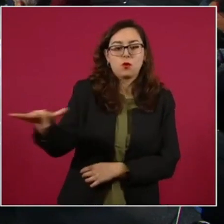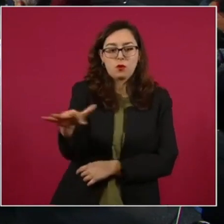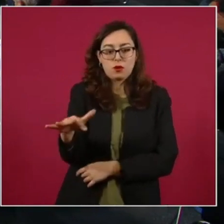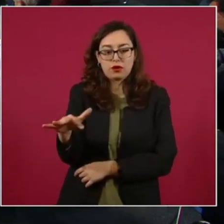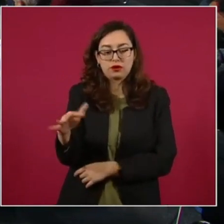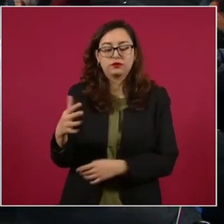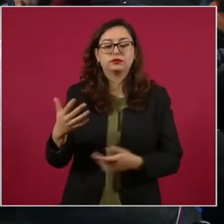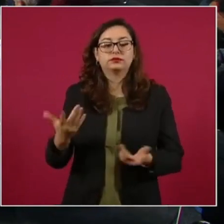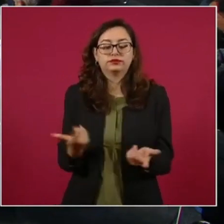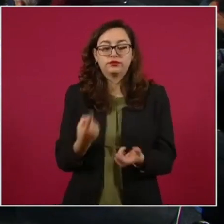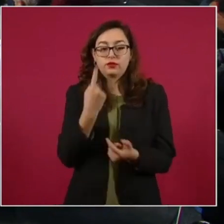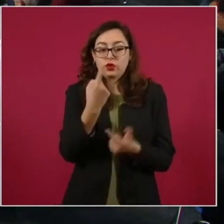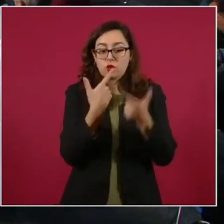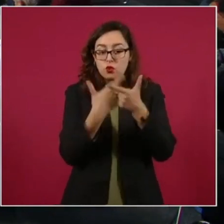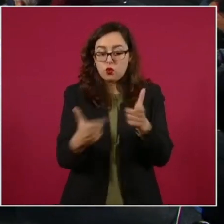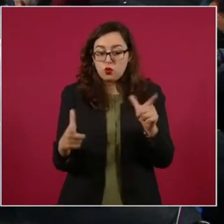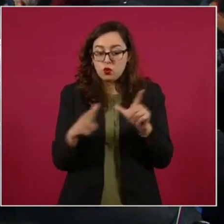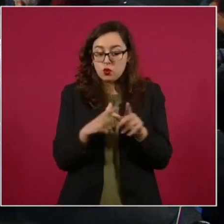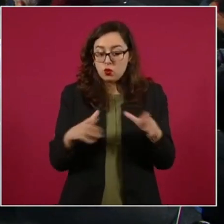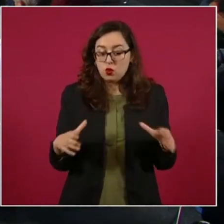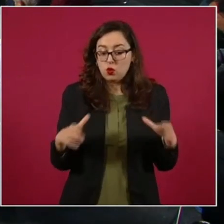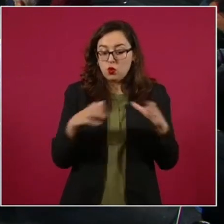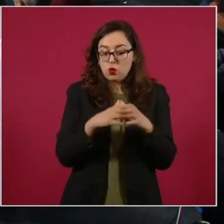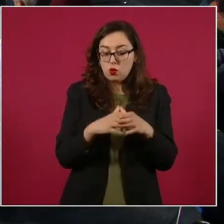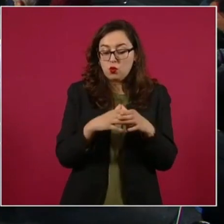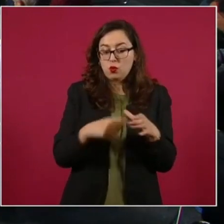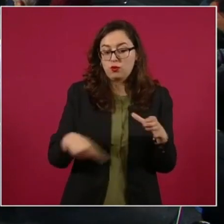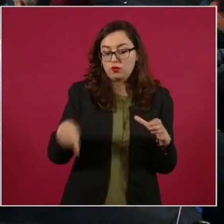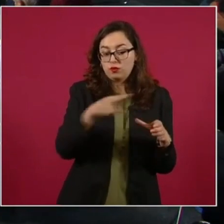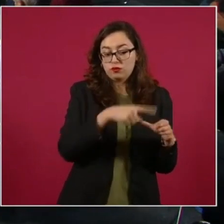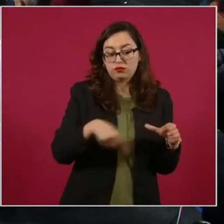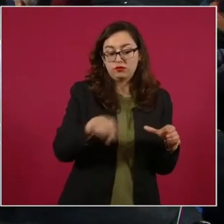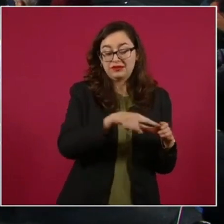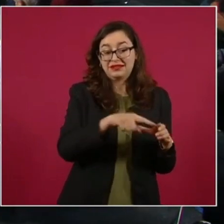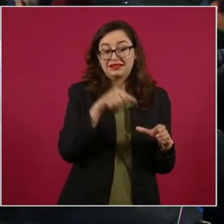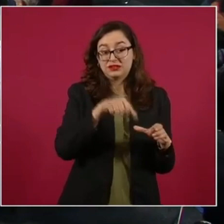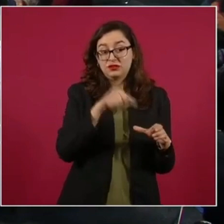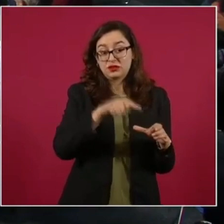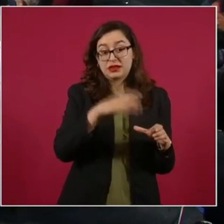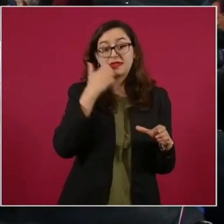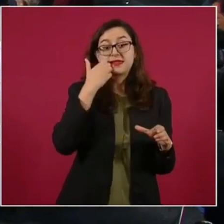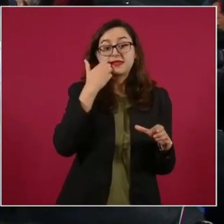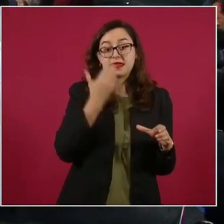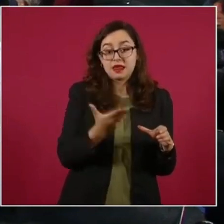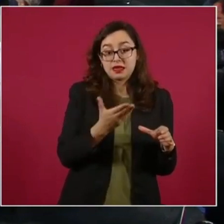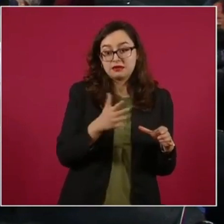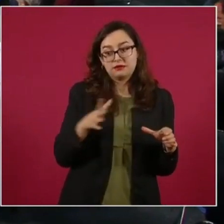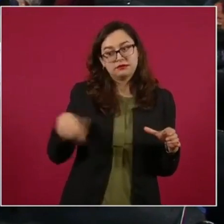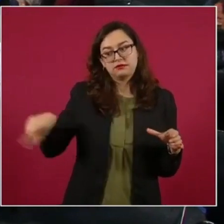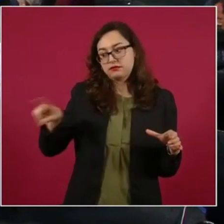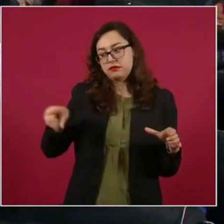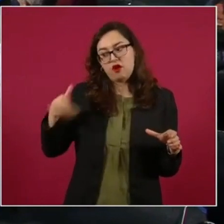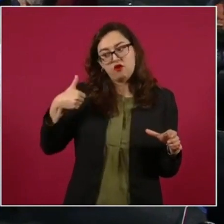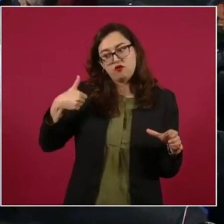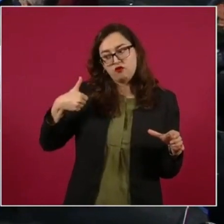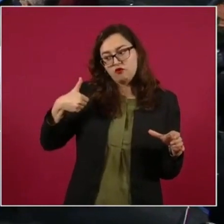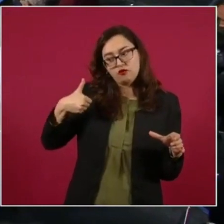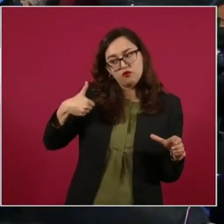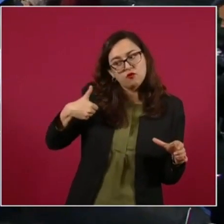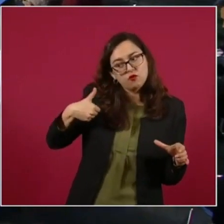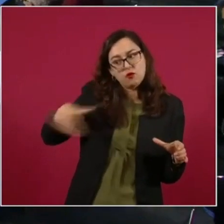hay un grupo que lo que quiere es que se regrese a